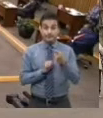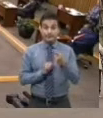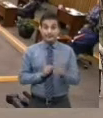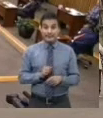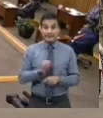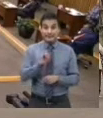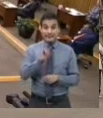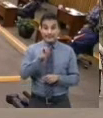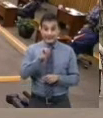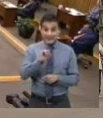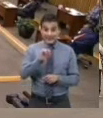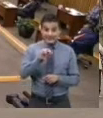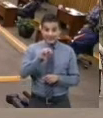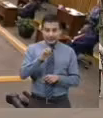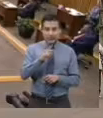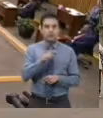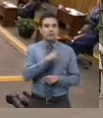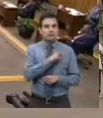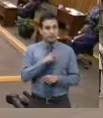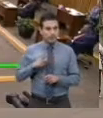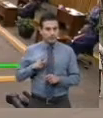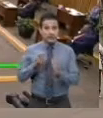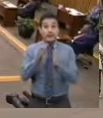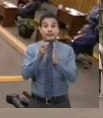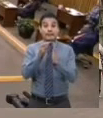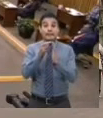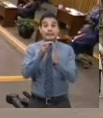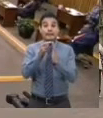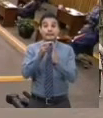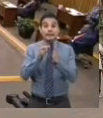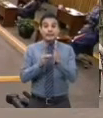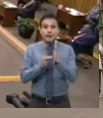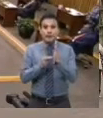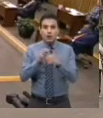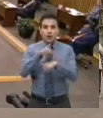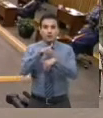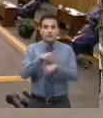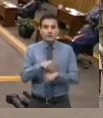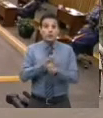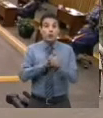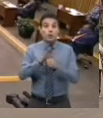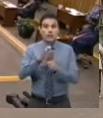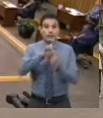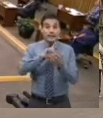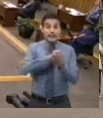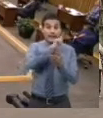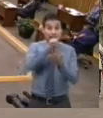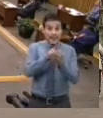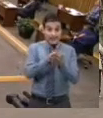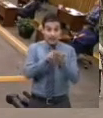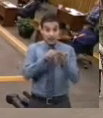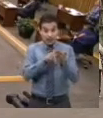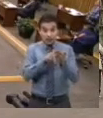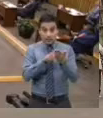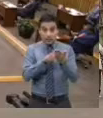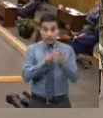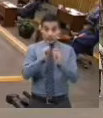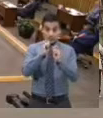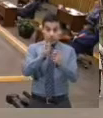autoridad debe regirse bajo el principio de que solo puede hacer lo que la ley le permite.